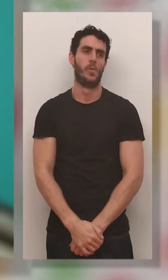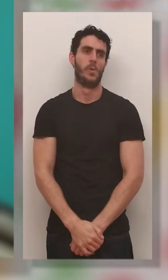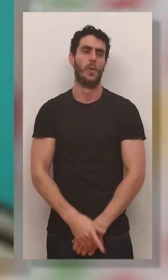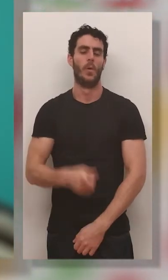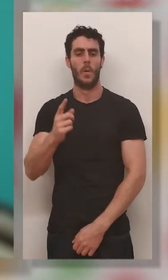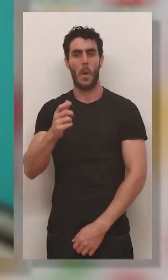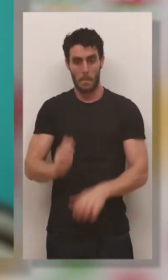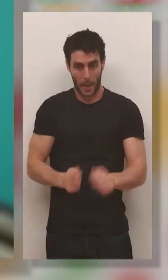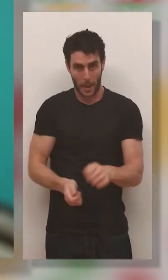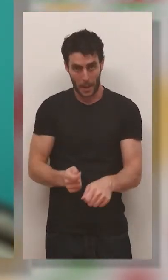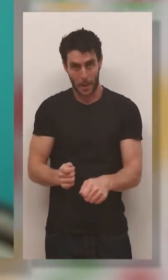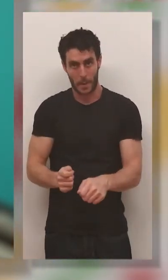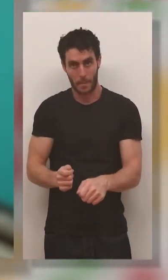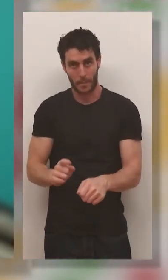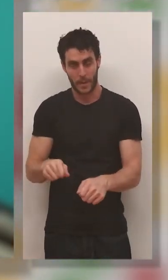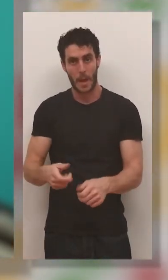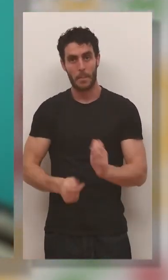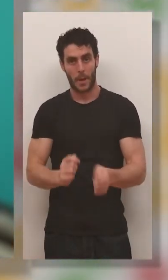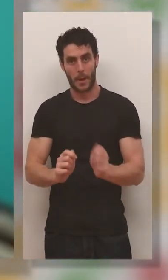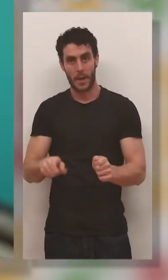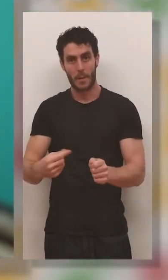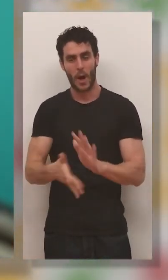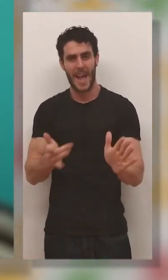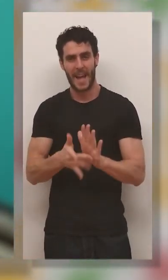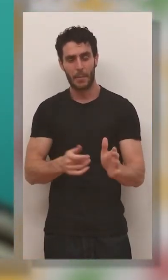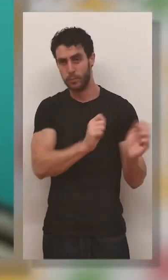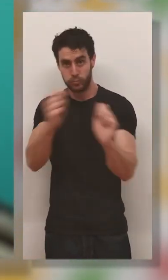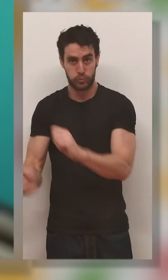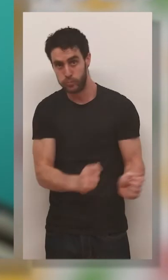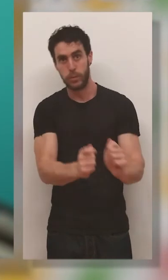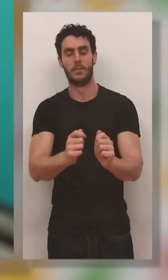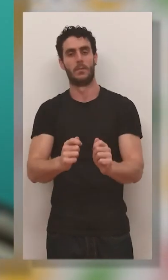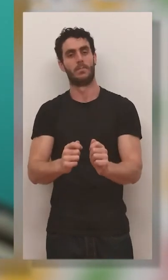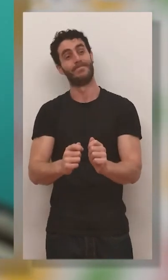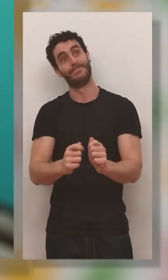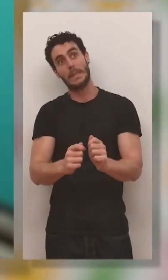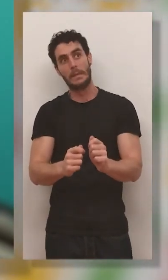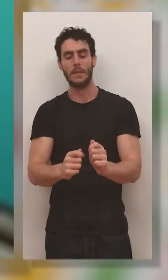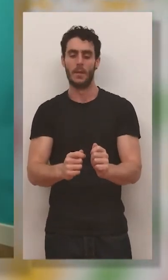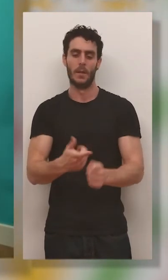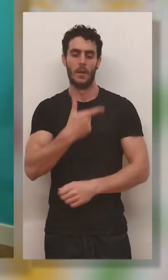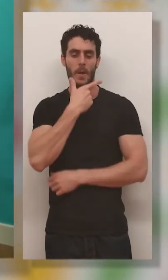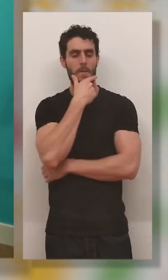un redoble y luego hacer un ritmo demasiado rápido. Y